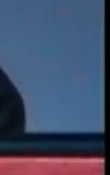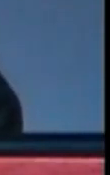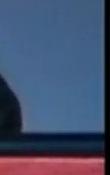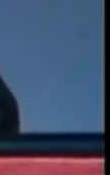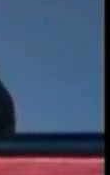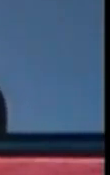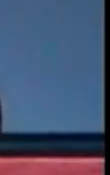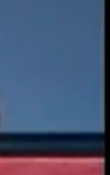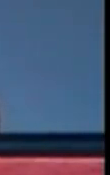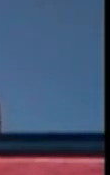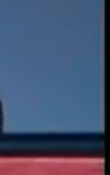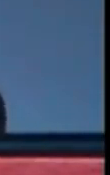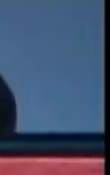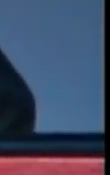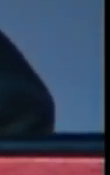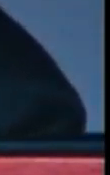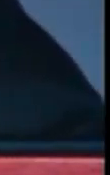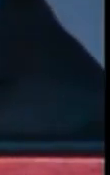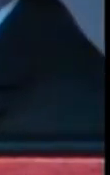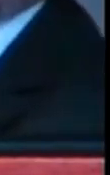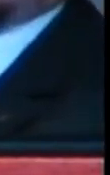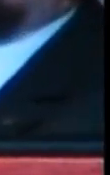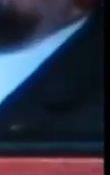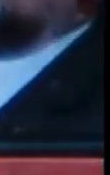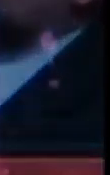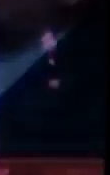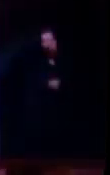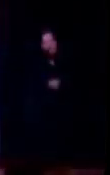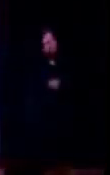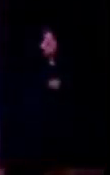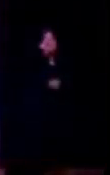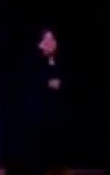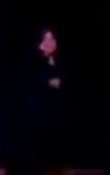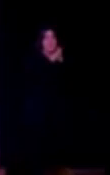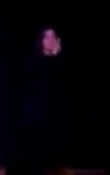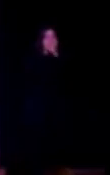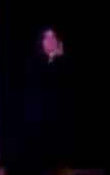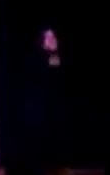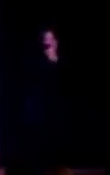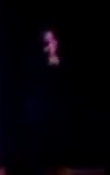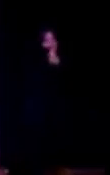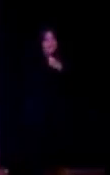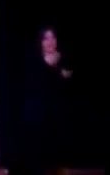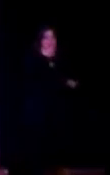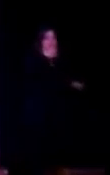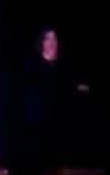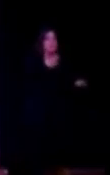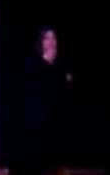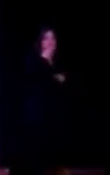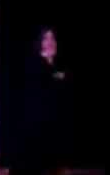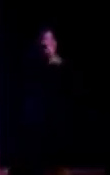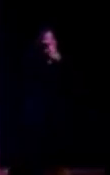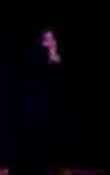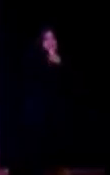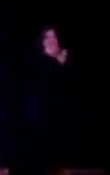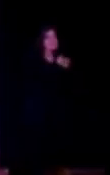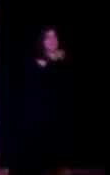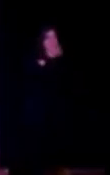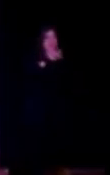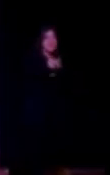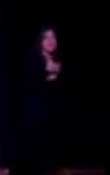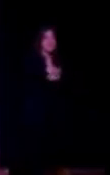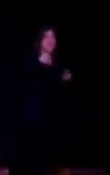las motivaciones extrínsecas. Claro, Susanita, motivaciones extrínsecas son fama, poder, prestigio, dinero, en fin, aquí